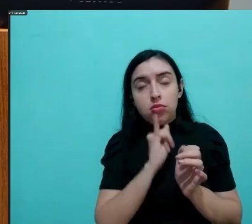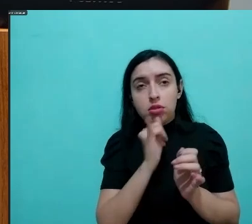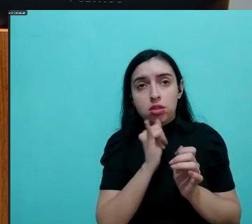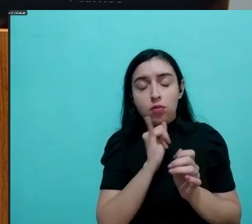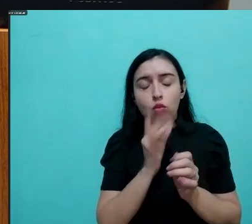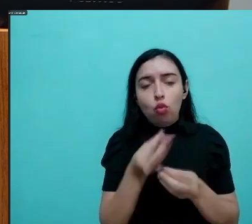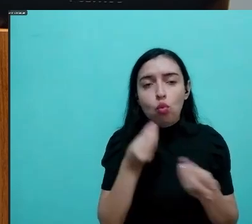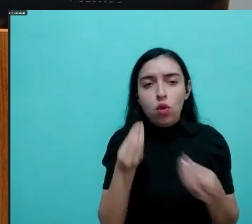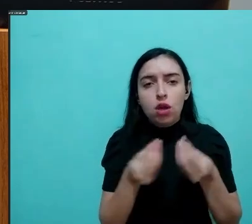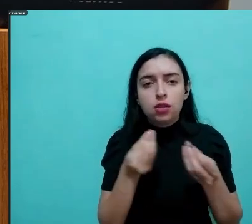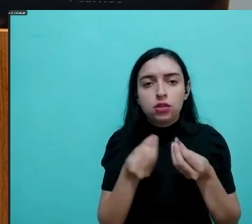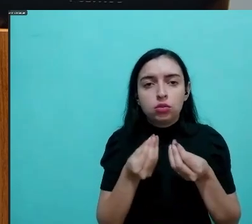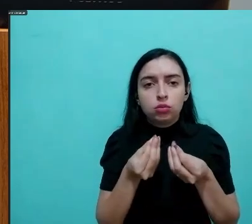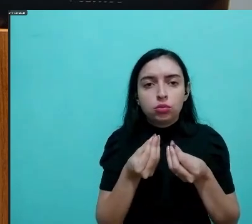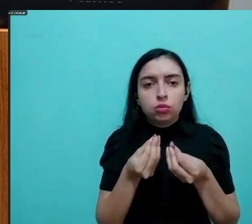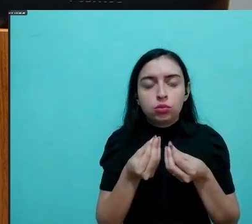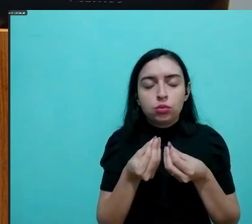hay